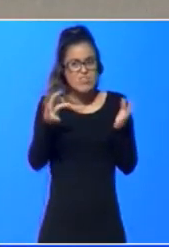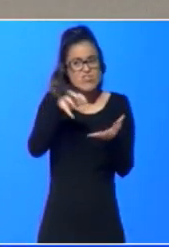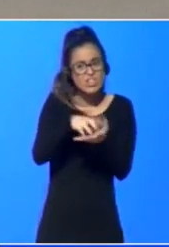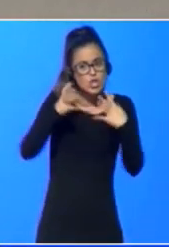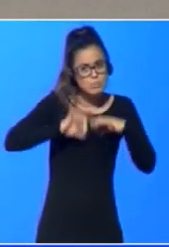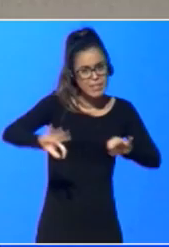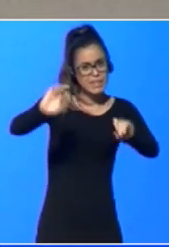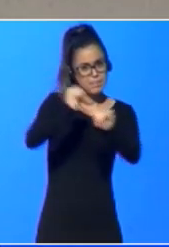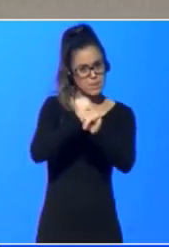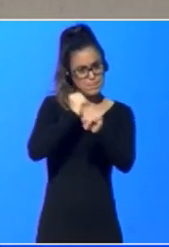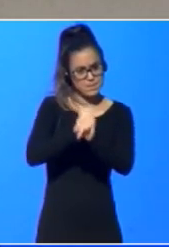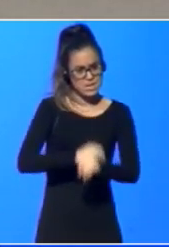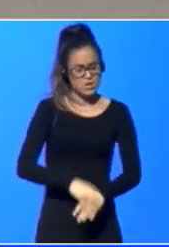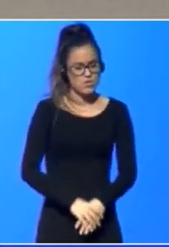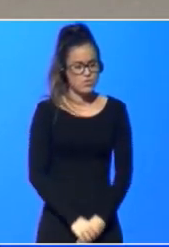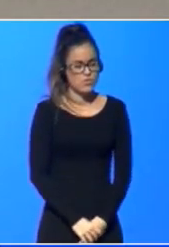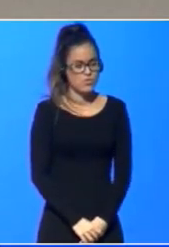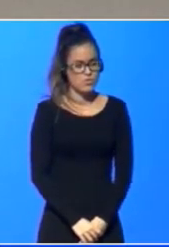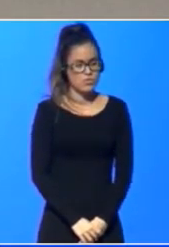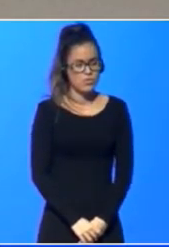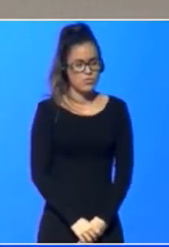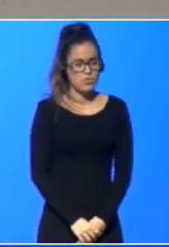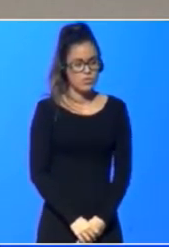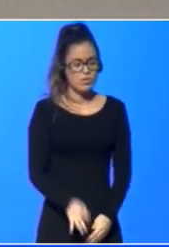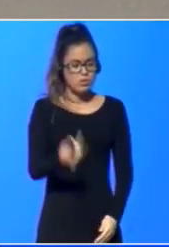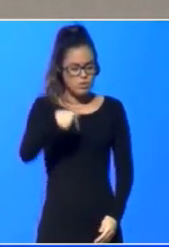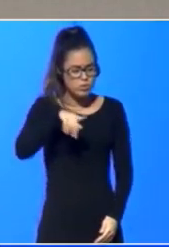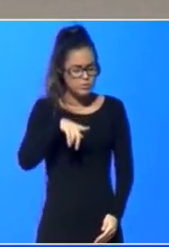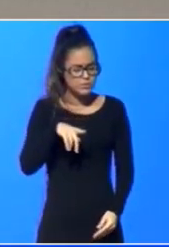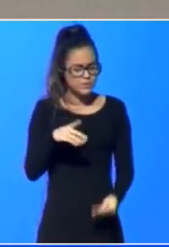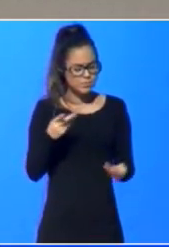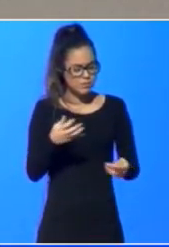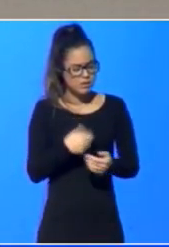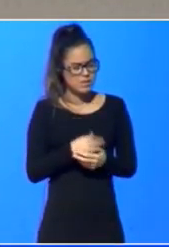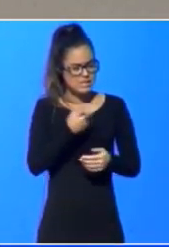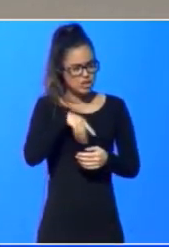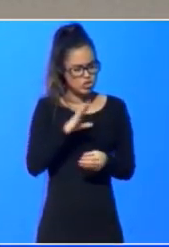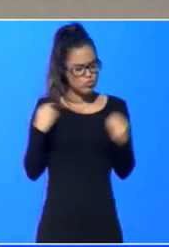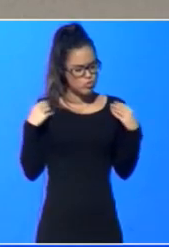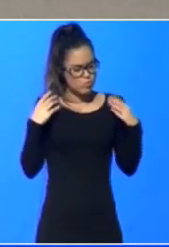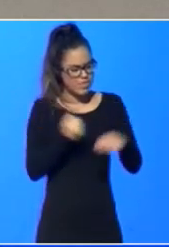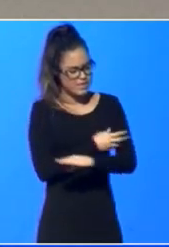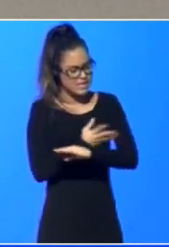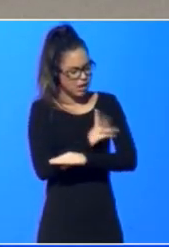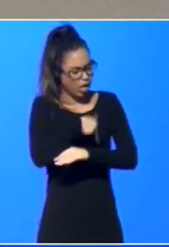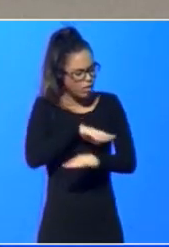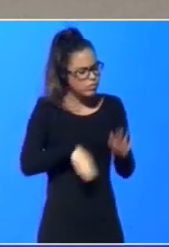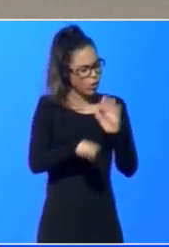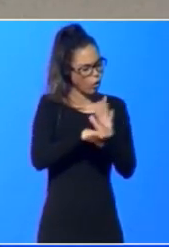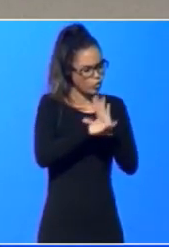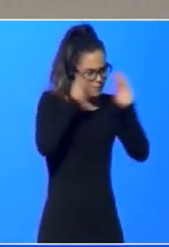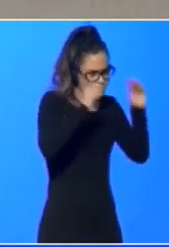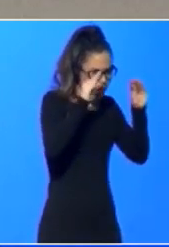empleo? ¿Y por qué no estiramos un poco más? ¿Por qué no desde las competencias transversales seguimos formándonos, seguimos